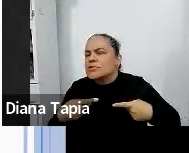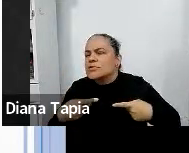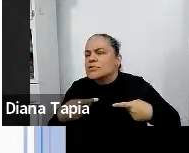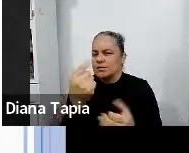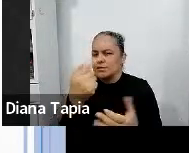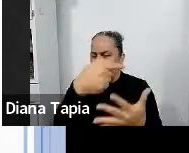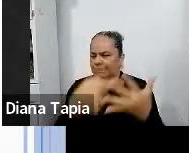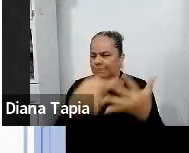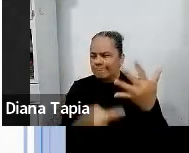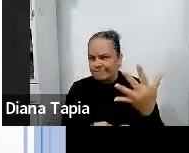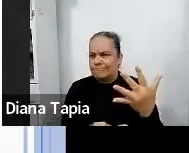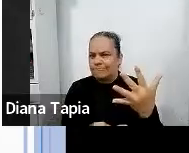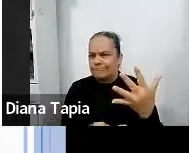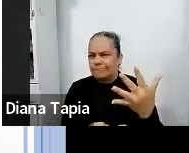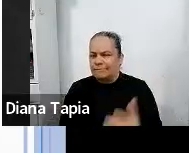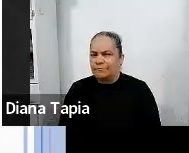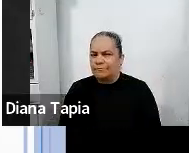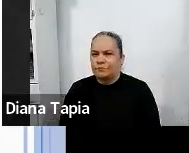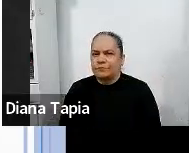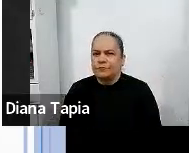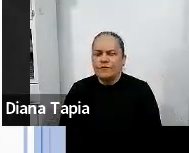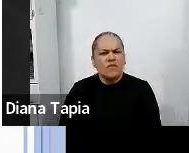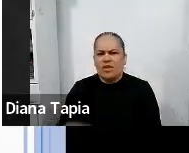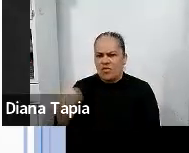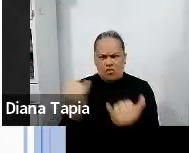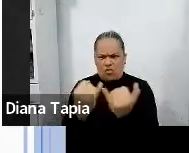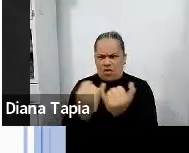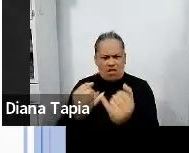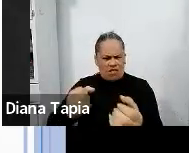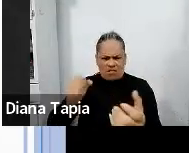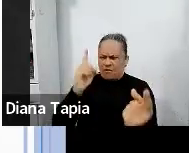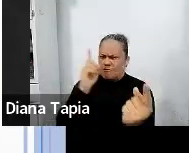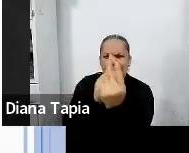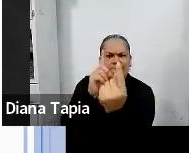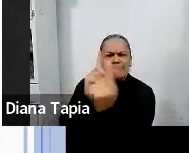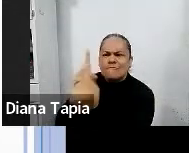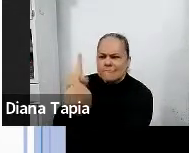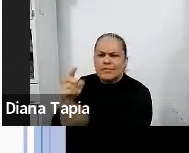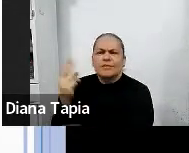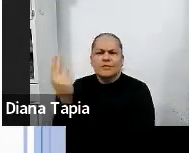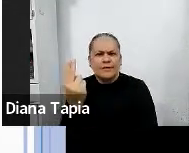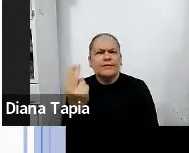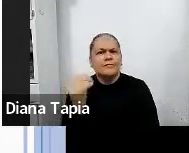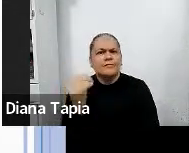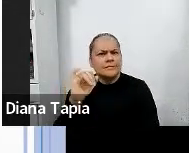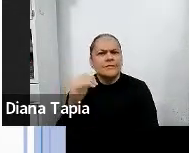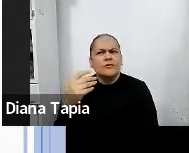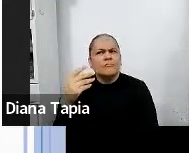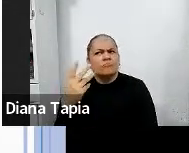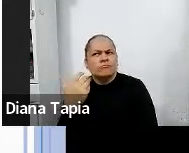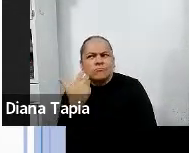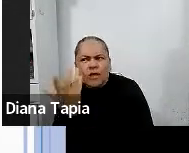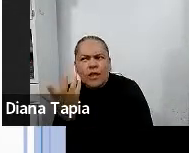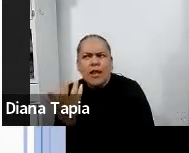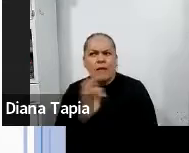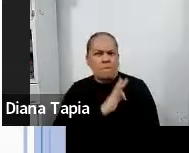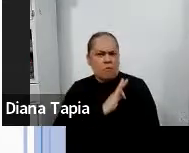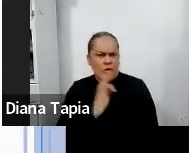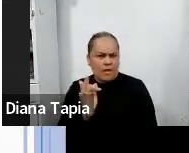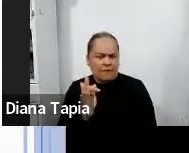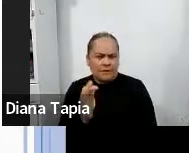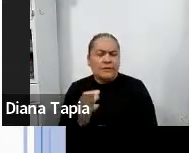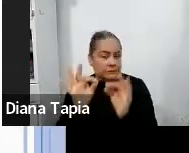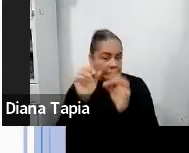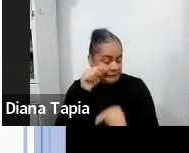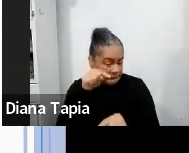en la que socialicen. ¿Por qué? Porque la enfermedad es una de las primeras limitantes o discapacidades que les genera la